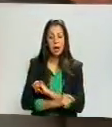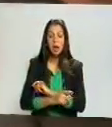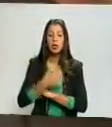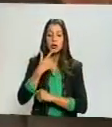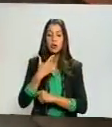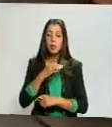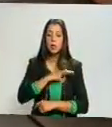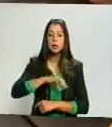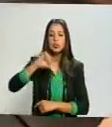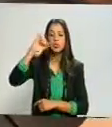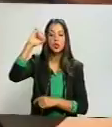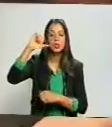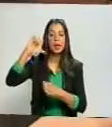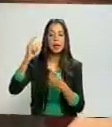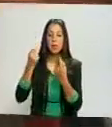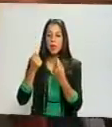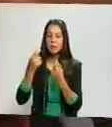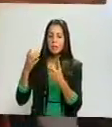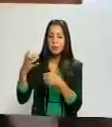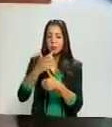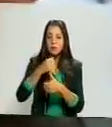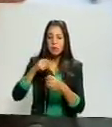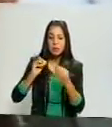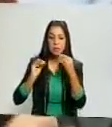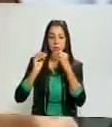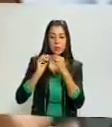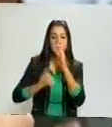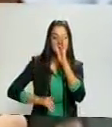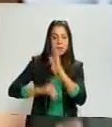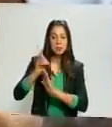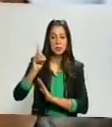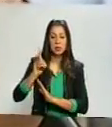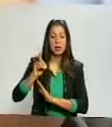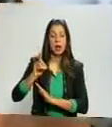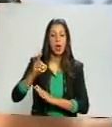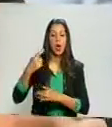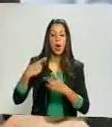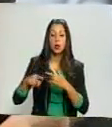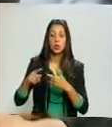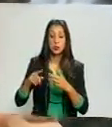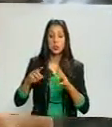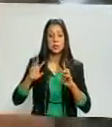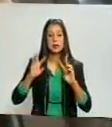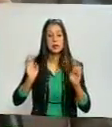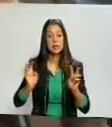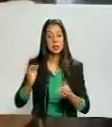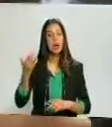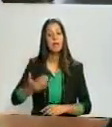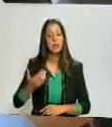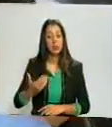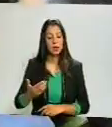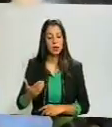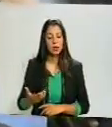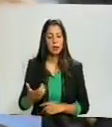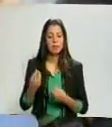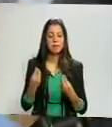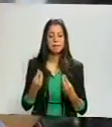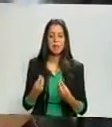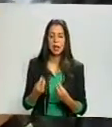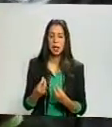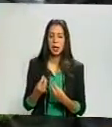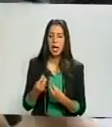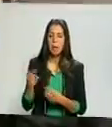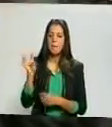del socialismo bolivariano del siglo XXI. Y por otro lado, es un elemento también esencial para la defensa de